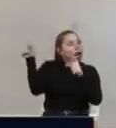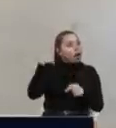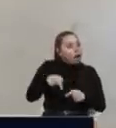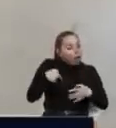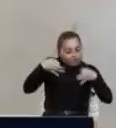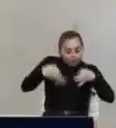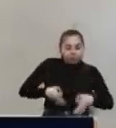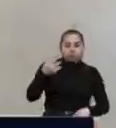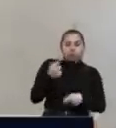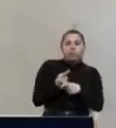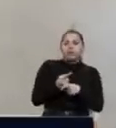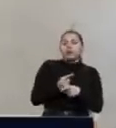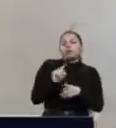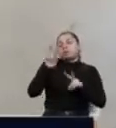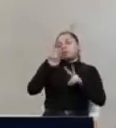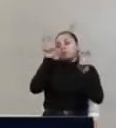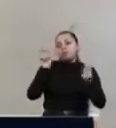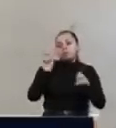supongamos que con todas las organizaciones armadas ilegales